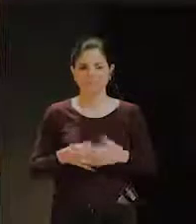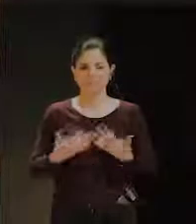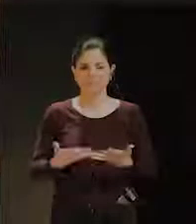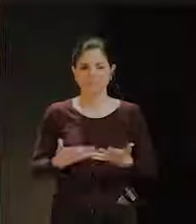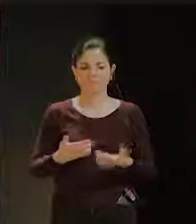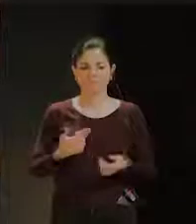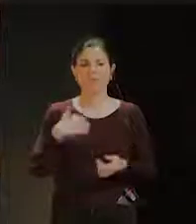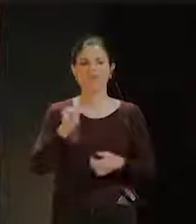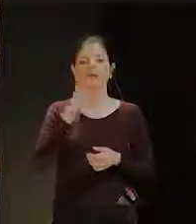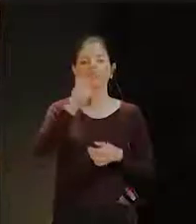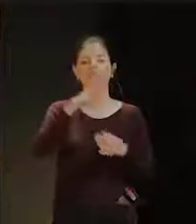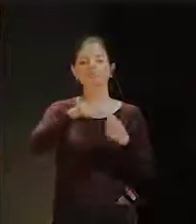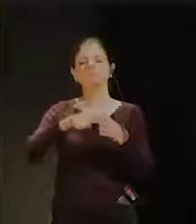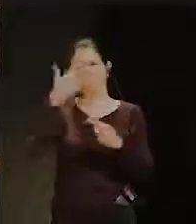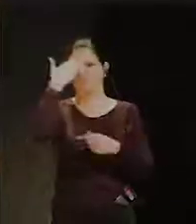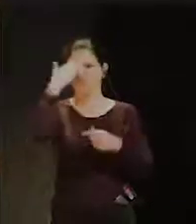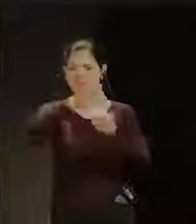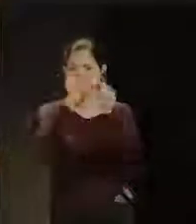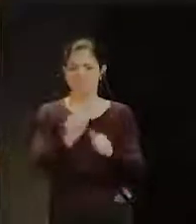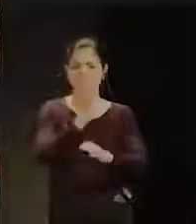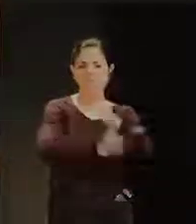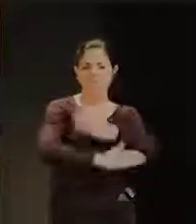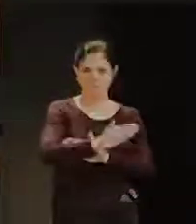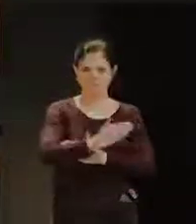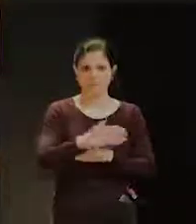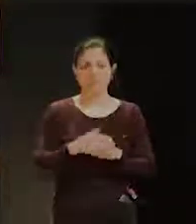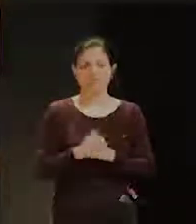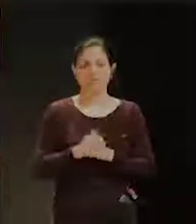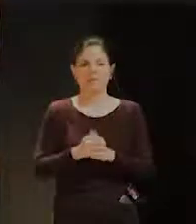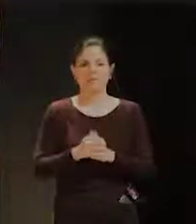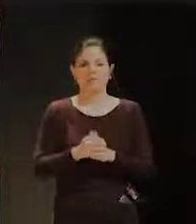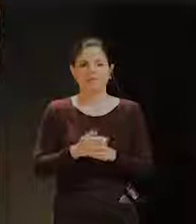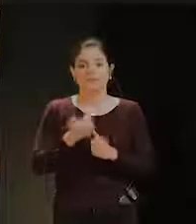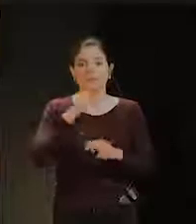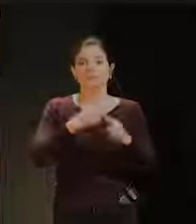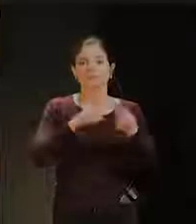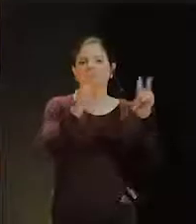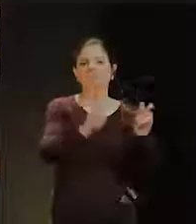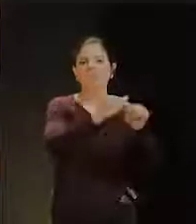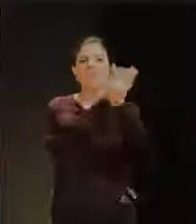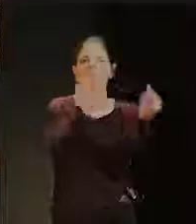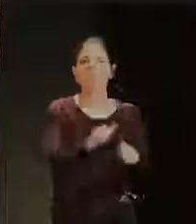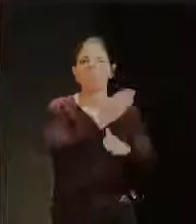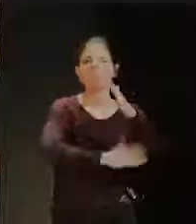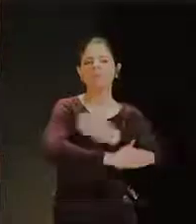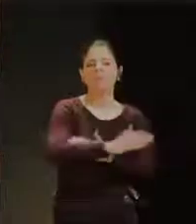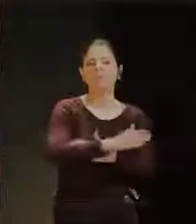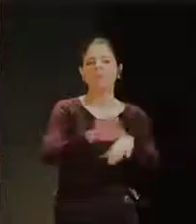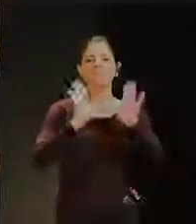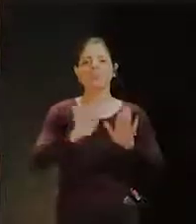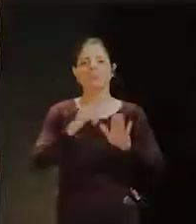Muy bien, hay dos modelos principales de discapacidad. Los denominamos modelos de discapacidad,